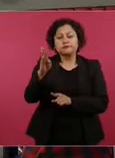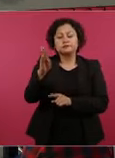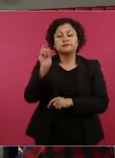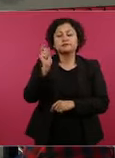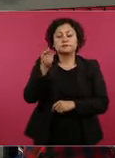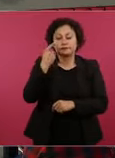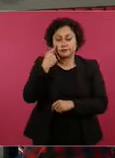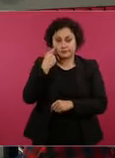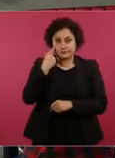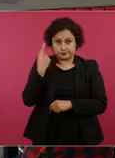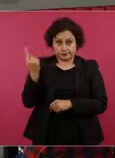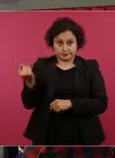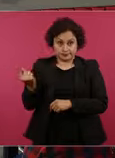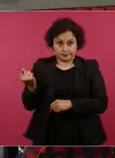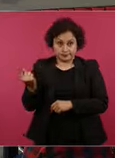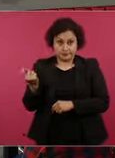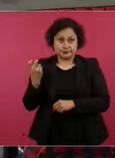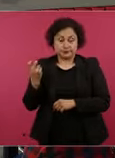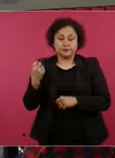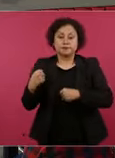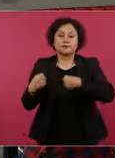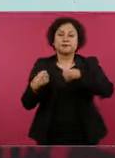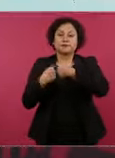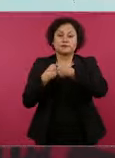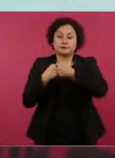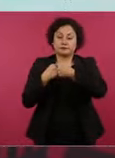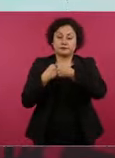Esta es la línea divisoria,